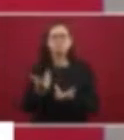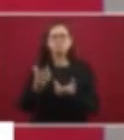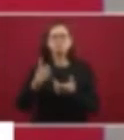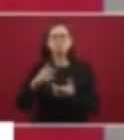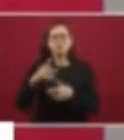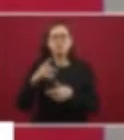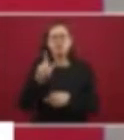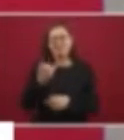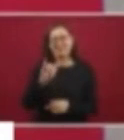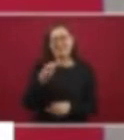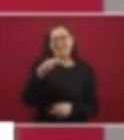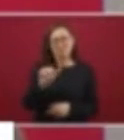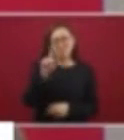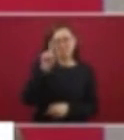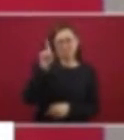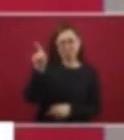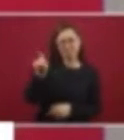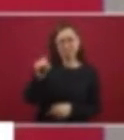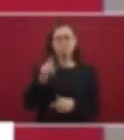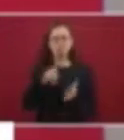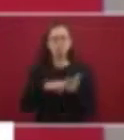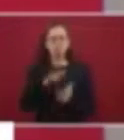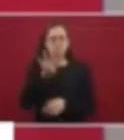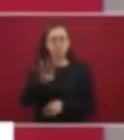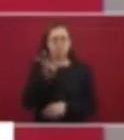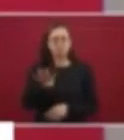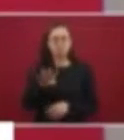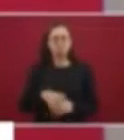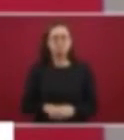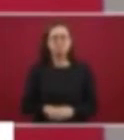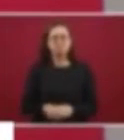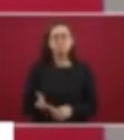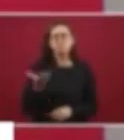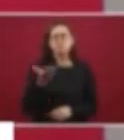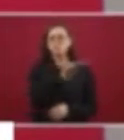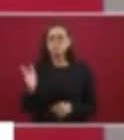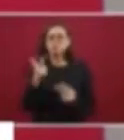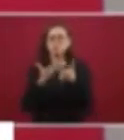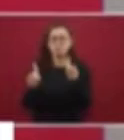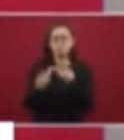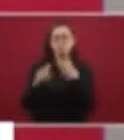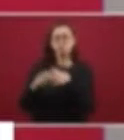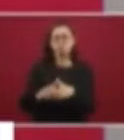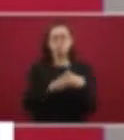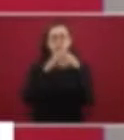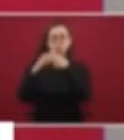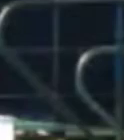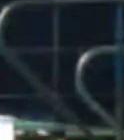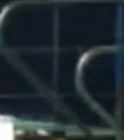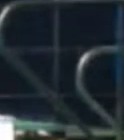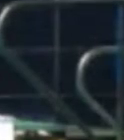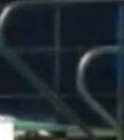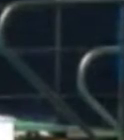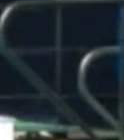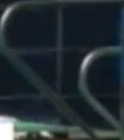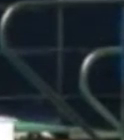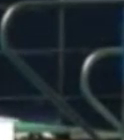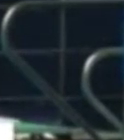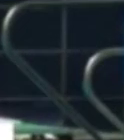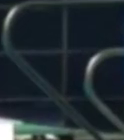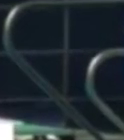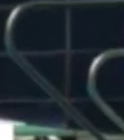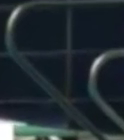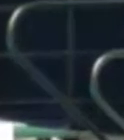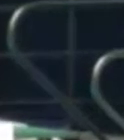esa campana, tienen que acallar estas voces que piden la caída de muchos de los clavadistas. Para nada. Si están divididos,